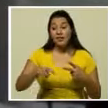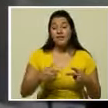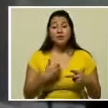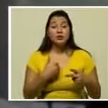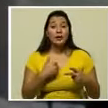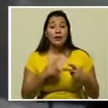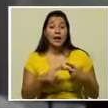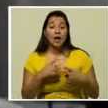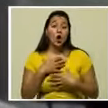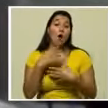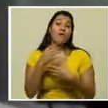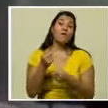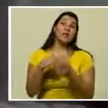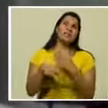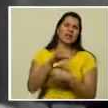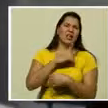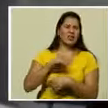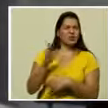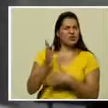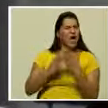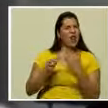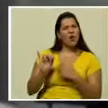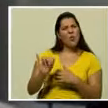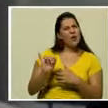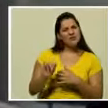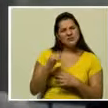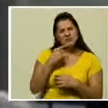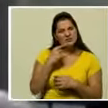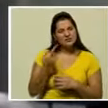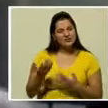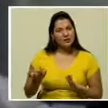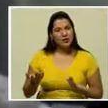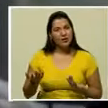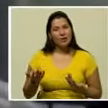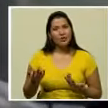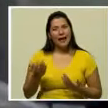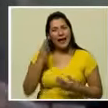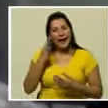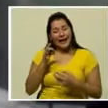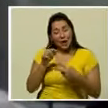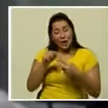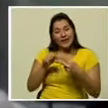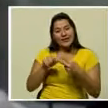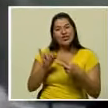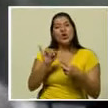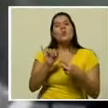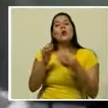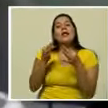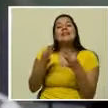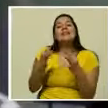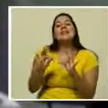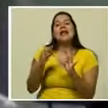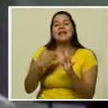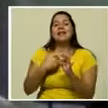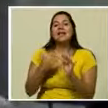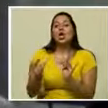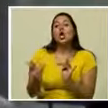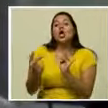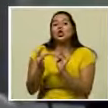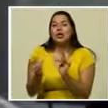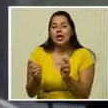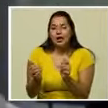tener confianza en Dios o algo así dijo él, como para... Yo creo que esto es un guiño al nuevo grupo